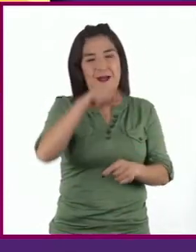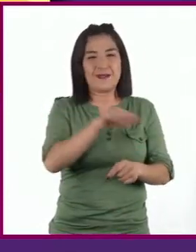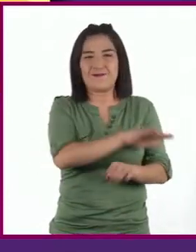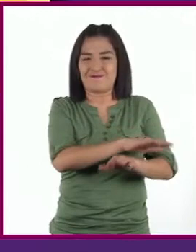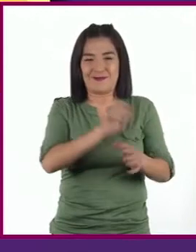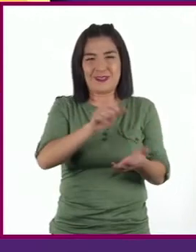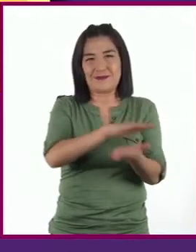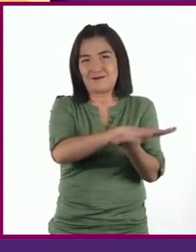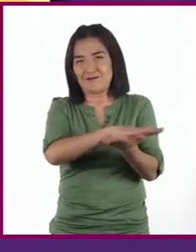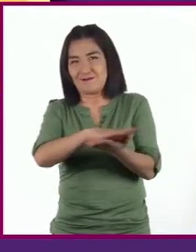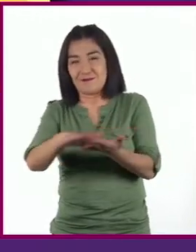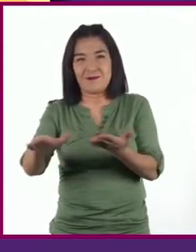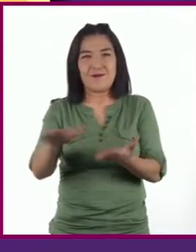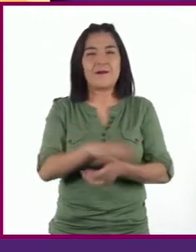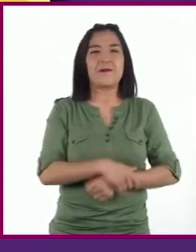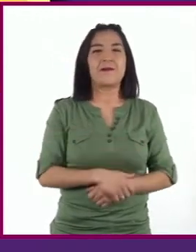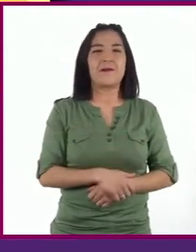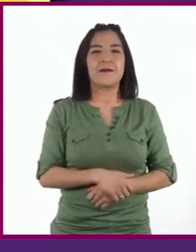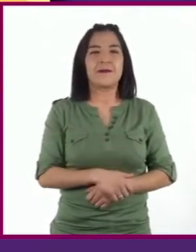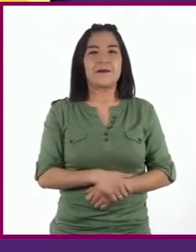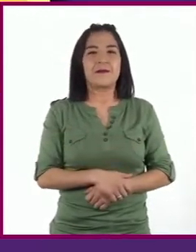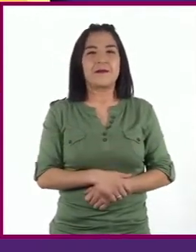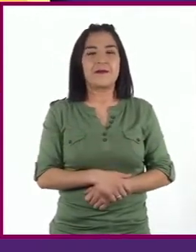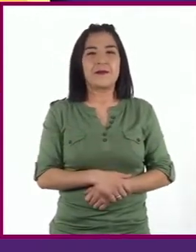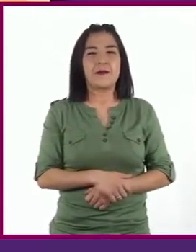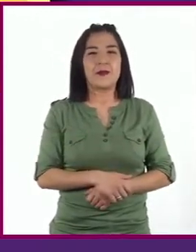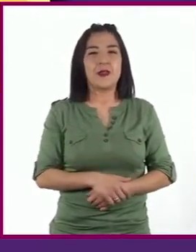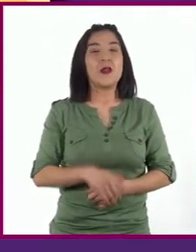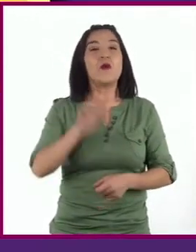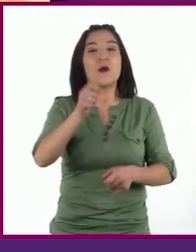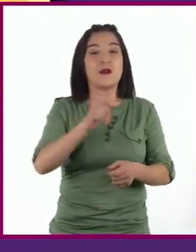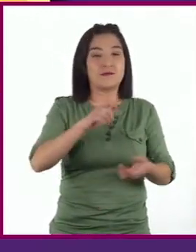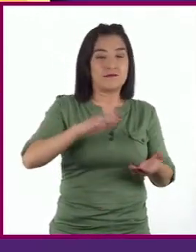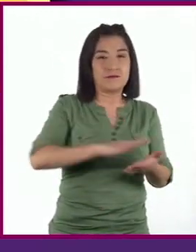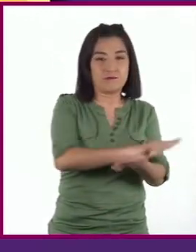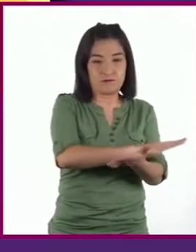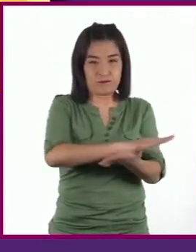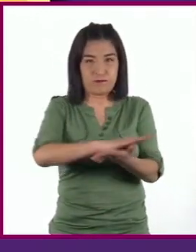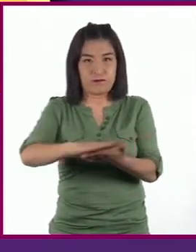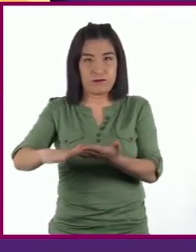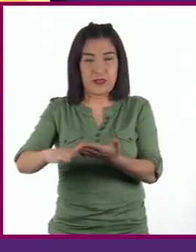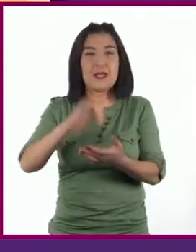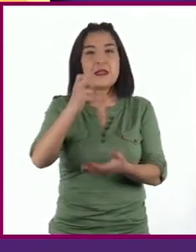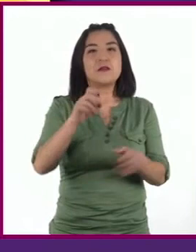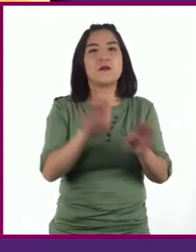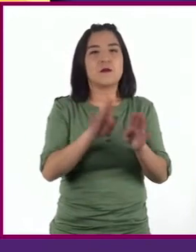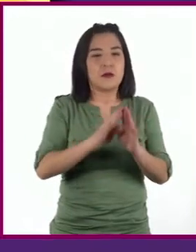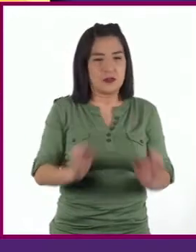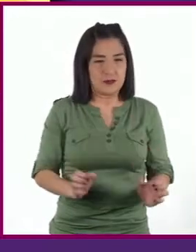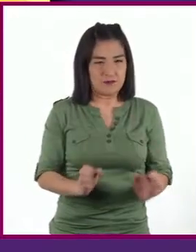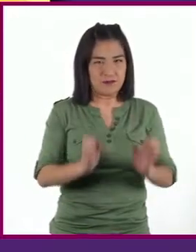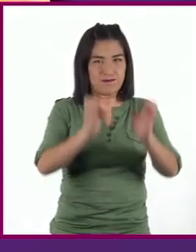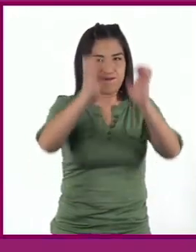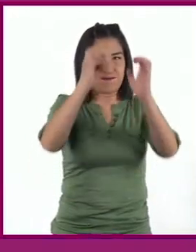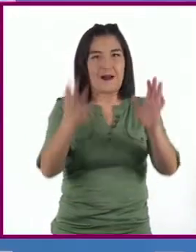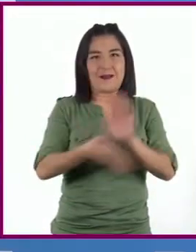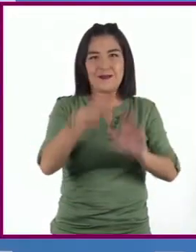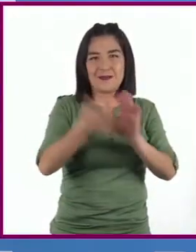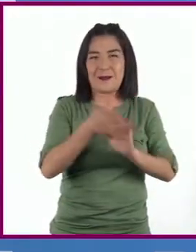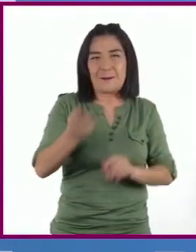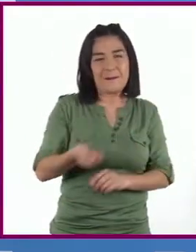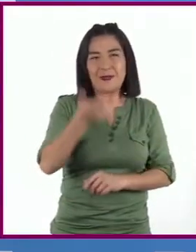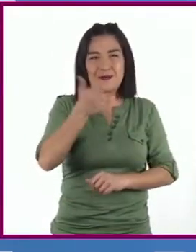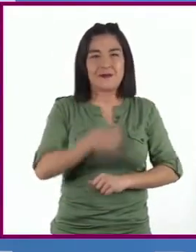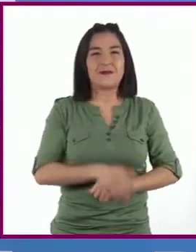La parte que está por debajo del eje será los cimientos de la torre.